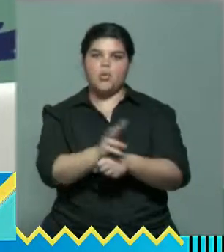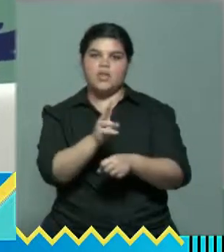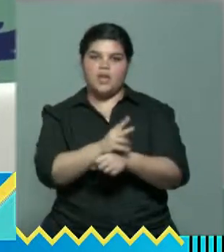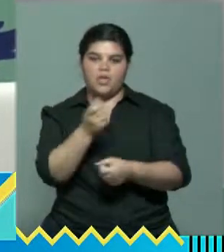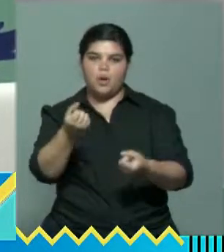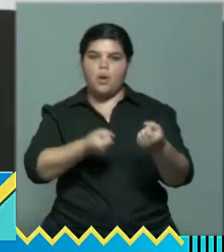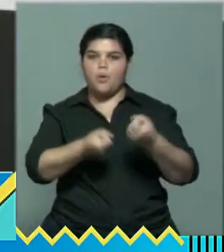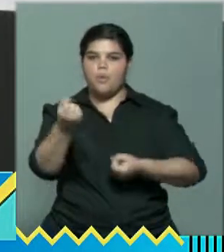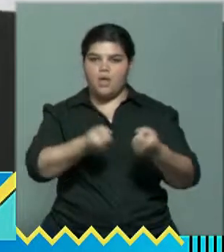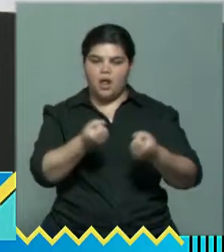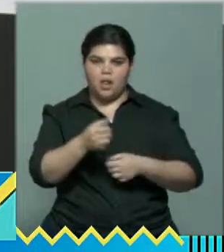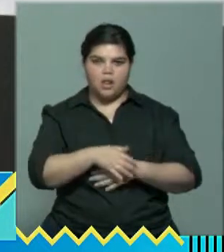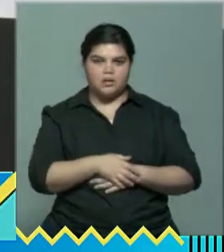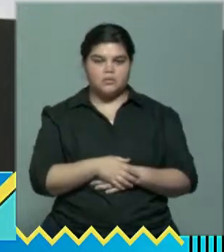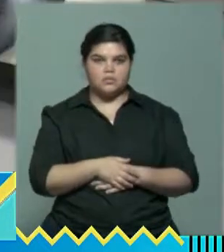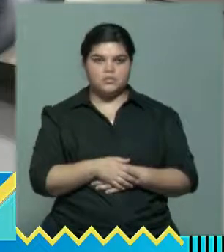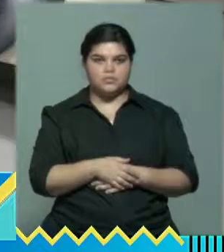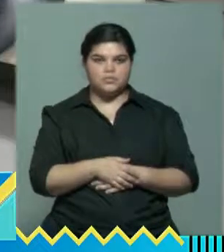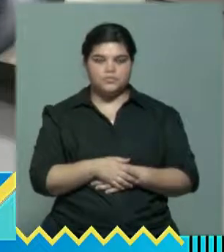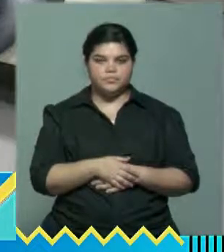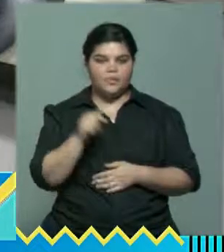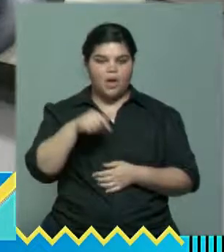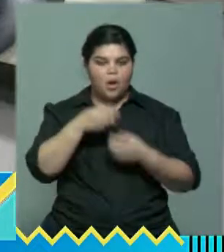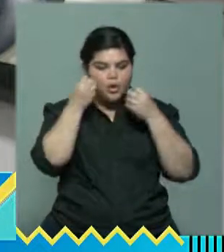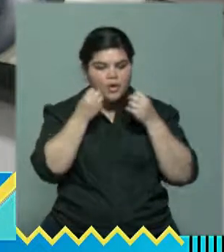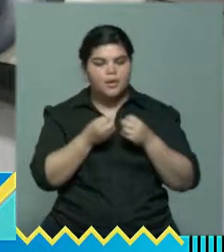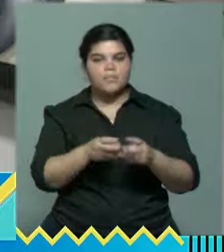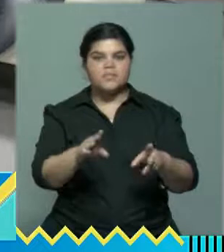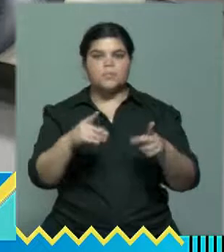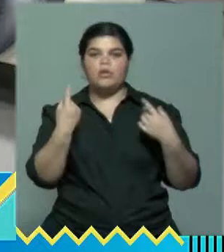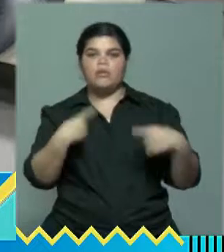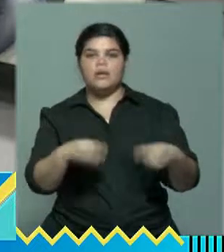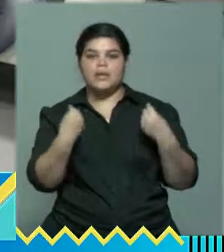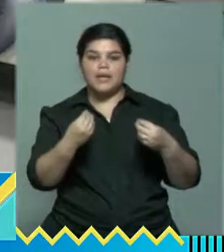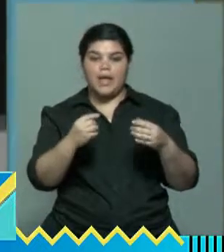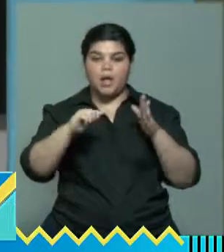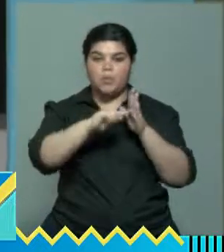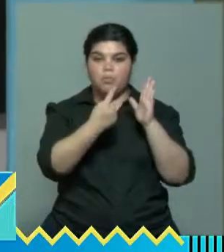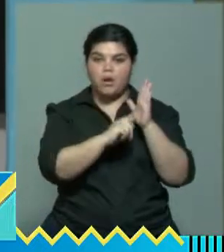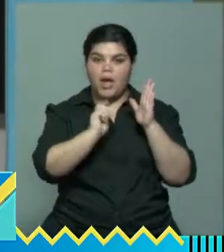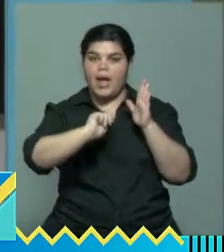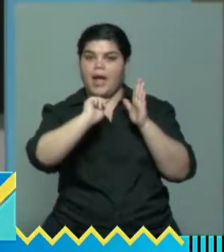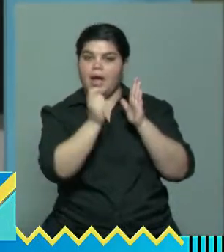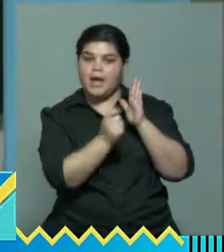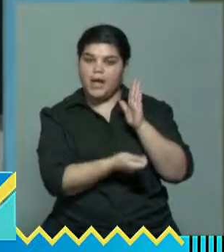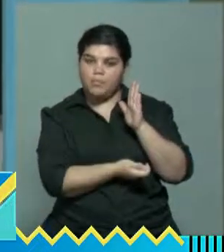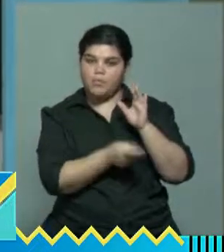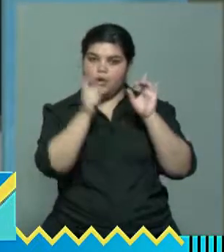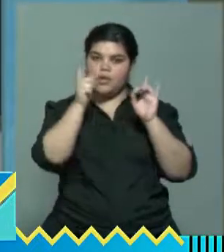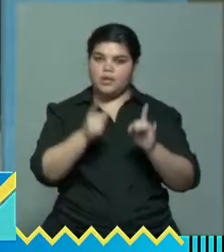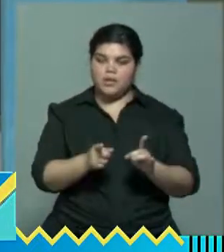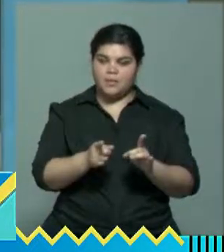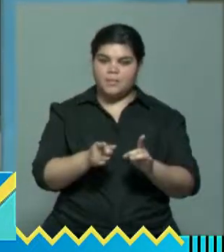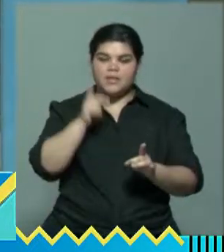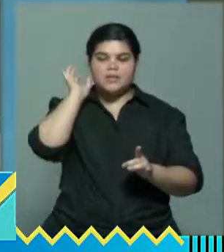invitación. Bueno, comencemos con lo que tiene que ver pura y exclusivamente con estas modificaciones. ¿Y en qué consisten